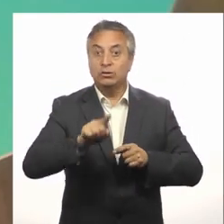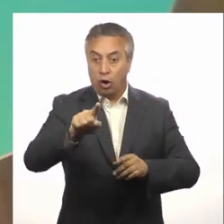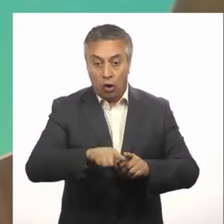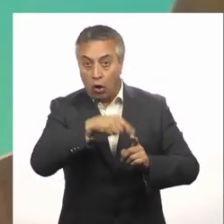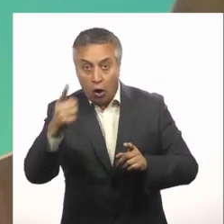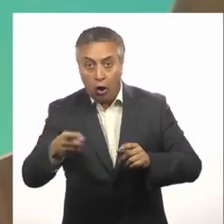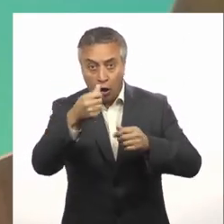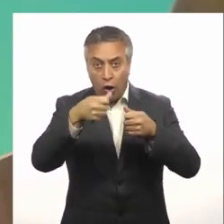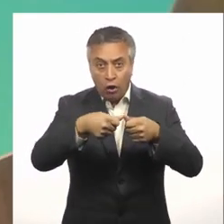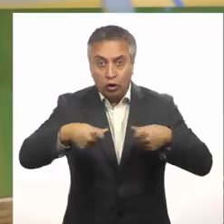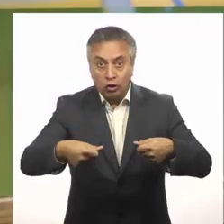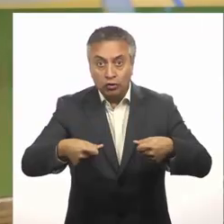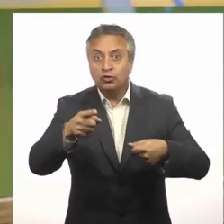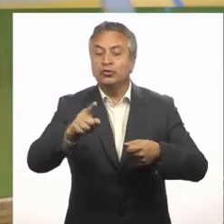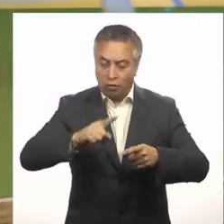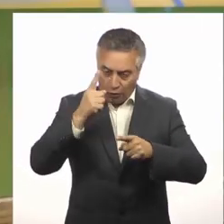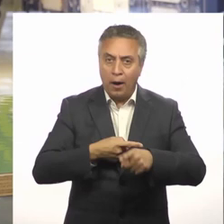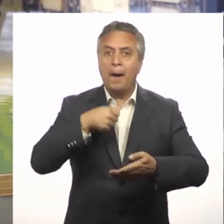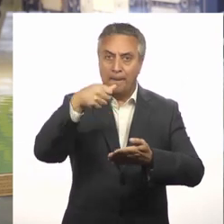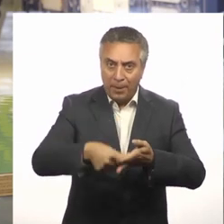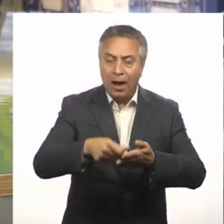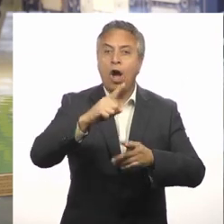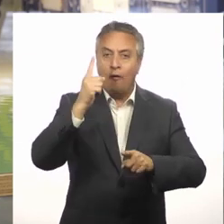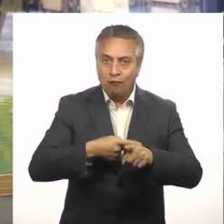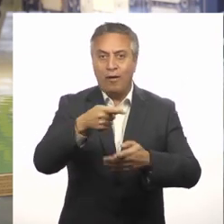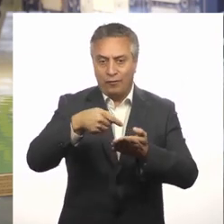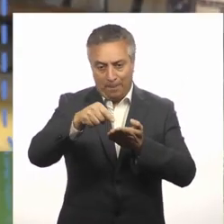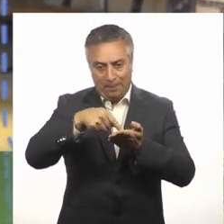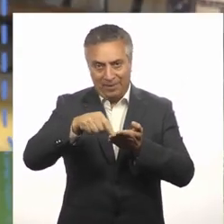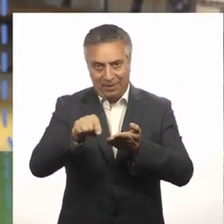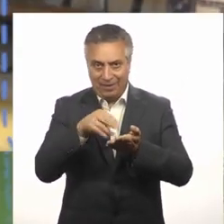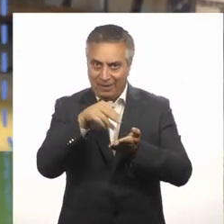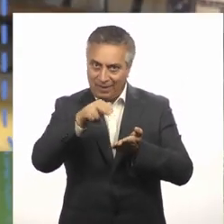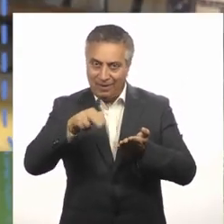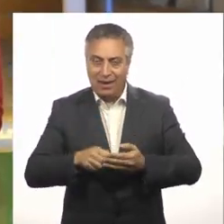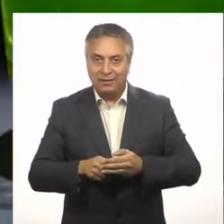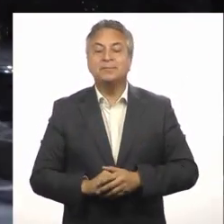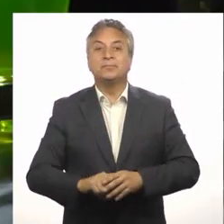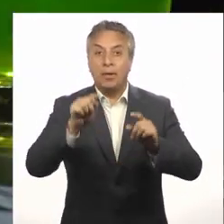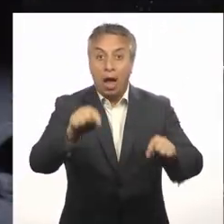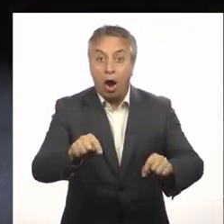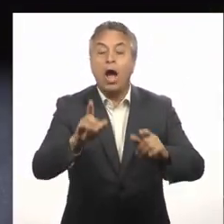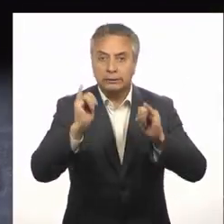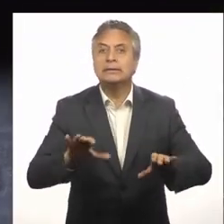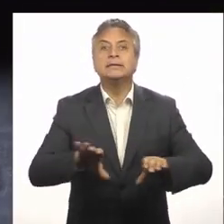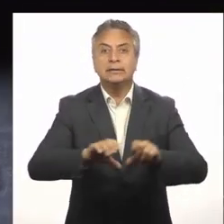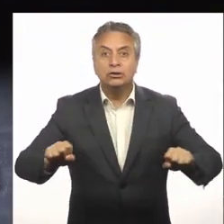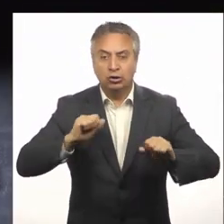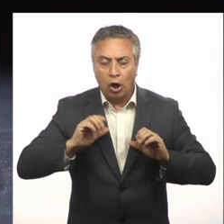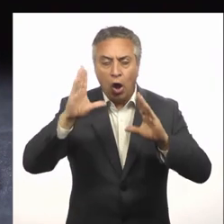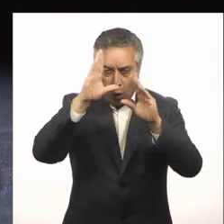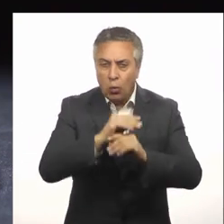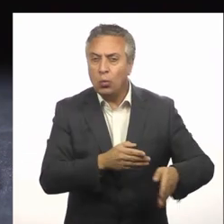pegan y vuelven a pintar. Ahora sí estamos listos para ir a la oscuridad. Vamos a ver qué pasa con